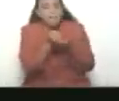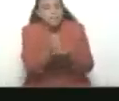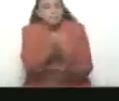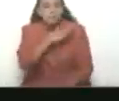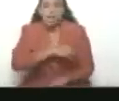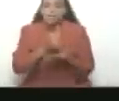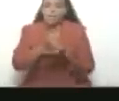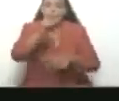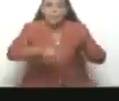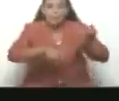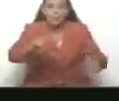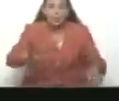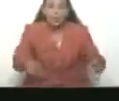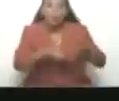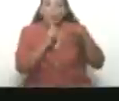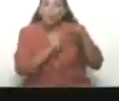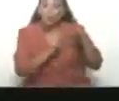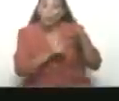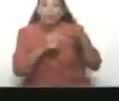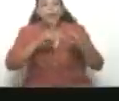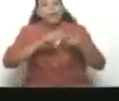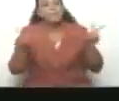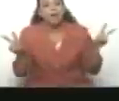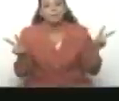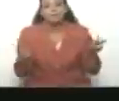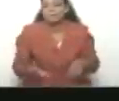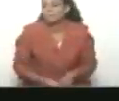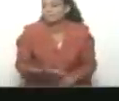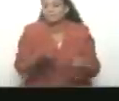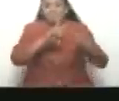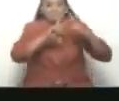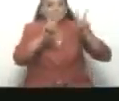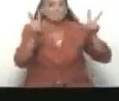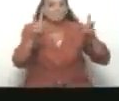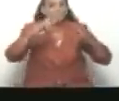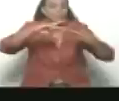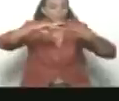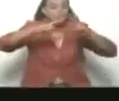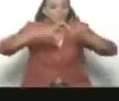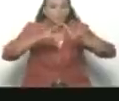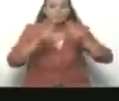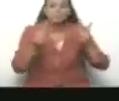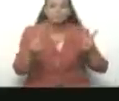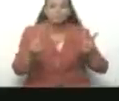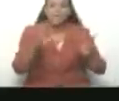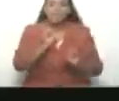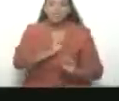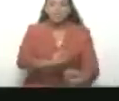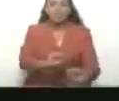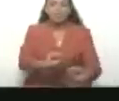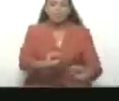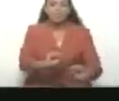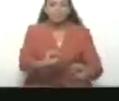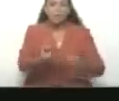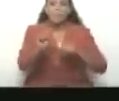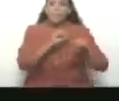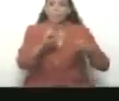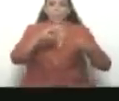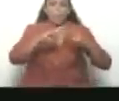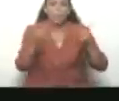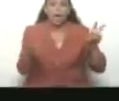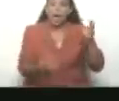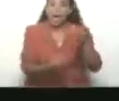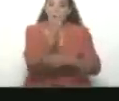social un cuarto consenso la paz la paz defender la paz